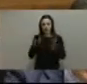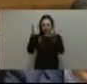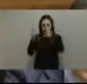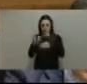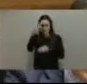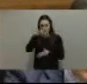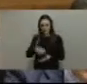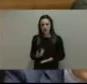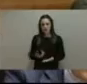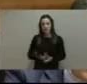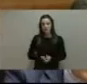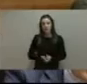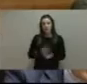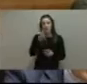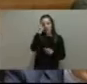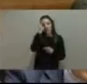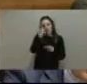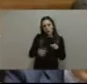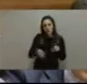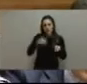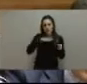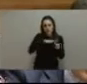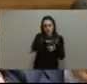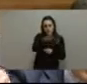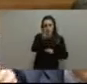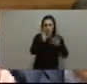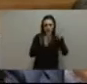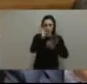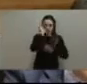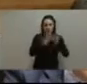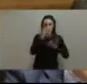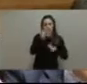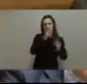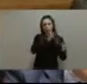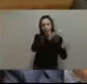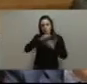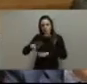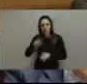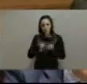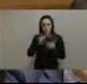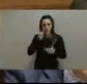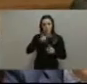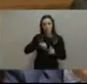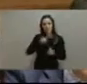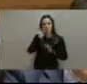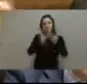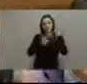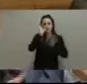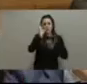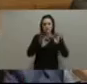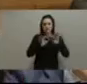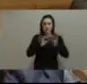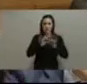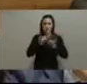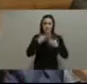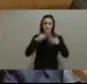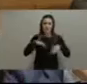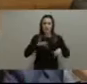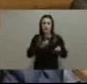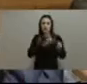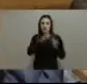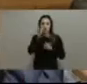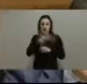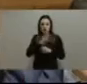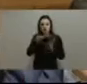uno de los factores que influye en esa tasa de abandono escolar temprano y en esa tasa de fracaso escolar es la no apuesta por la primera